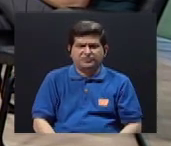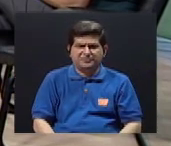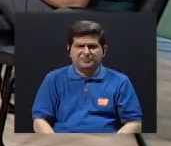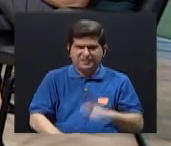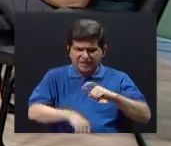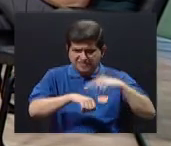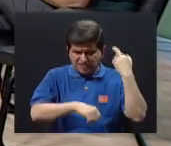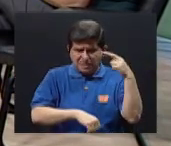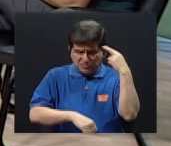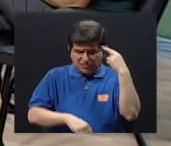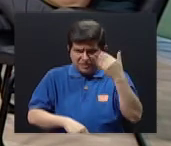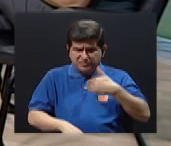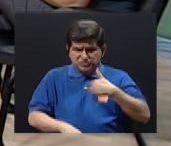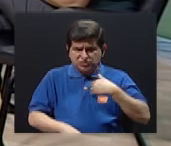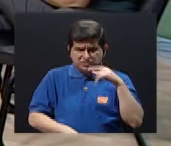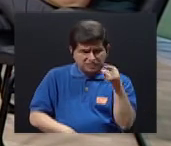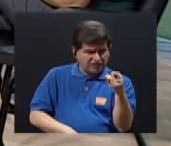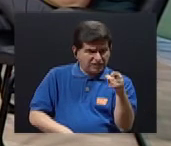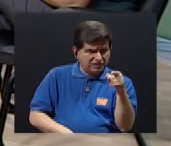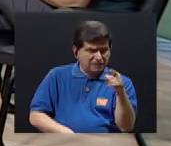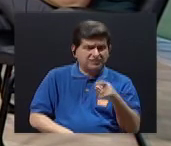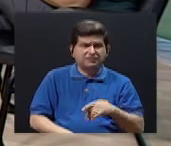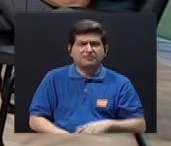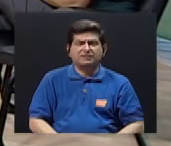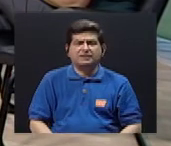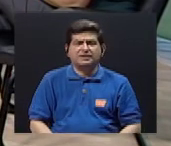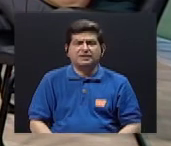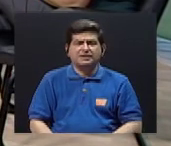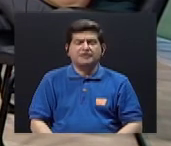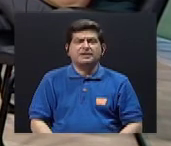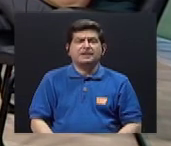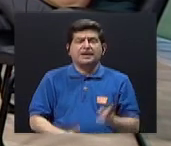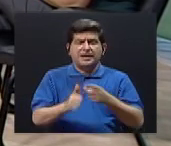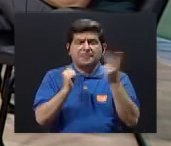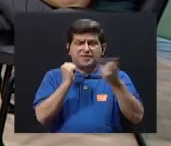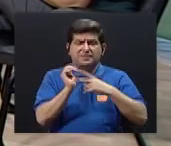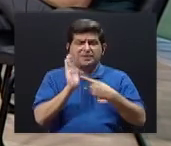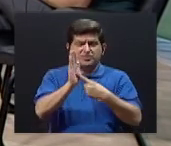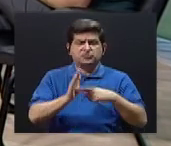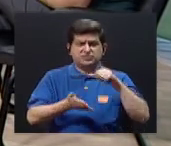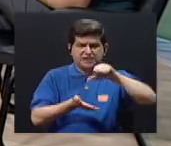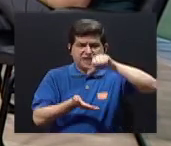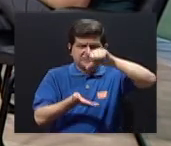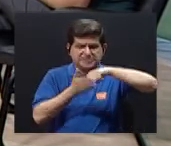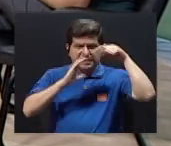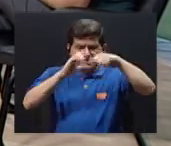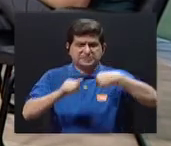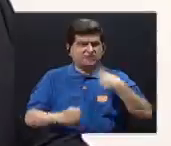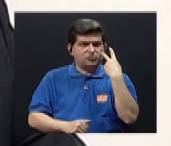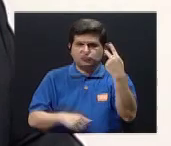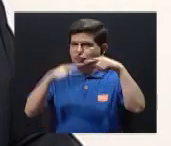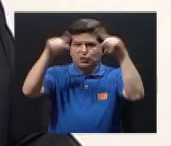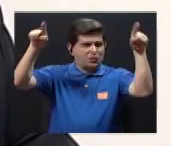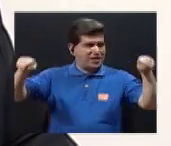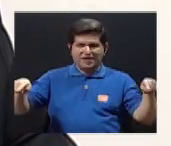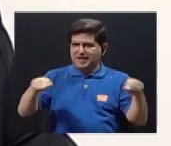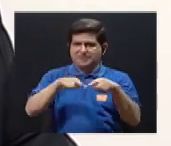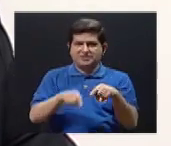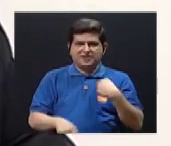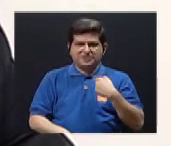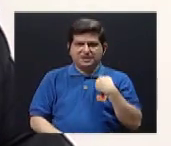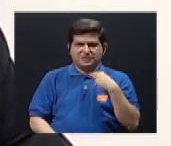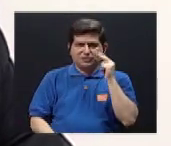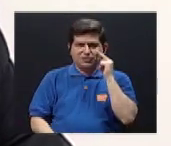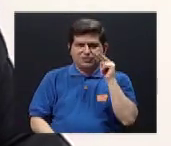medida? Hay tiempo para reflexionar, además de eso. Cuando fue la primera en el centro de cine, yo no estaba viendo la pantalla. Yo